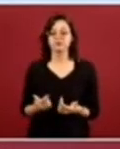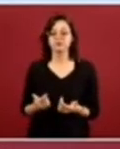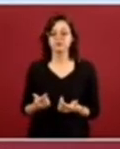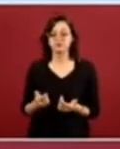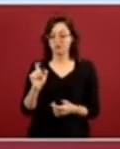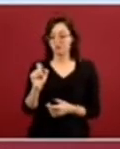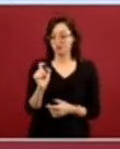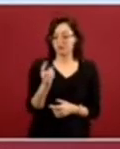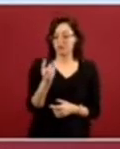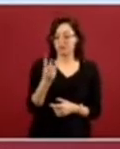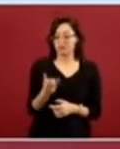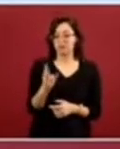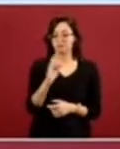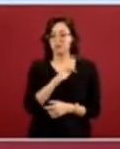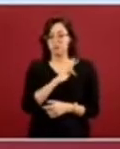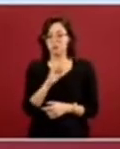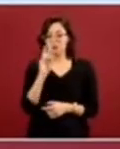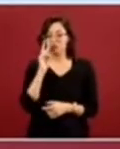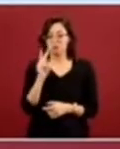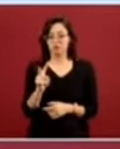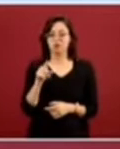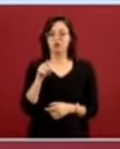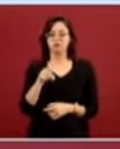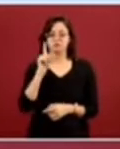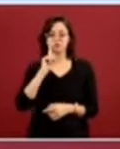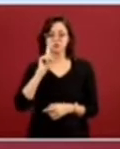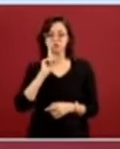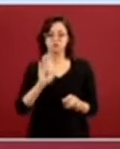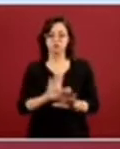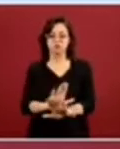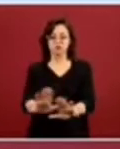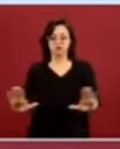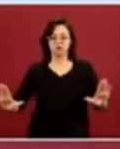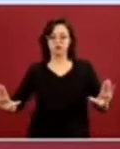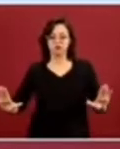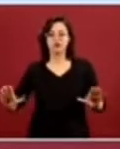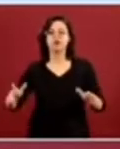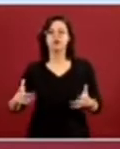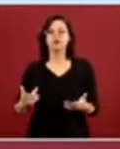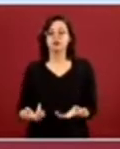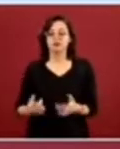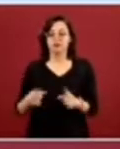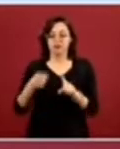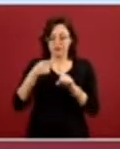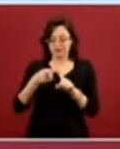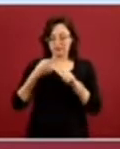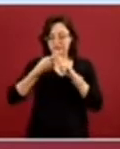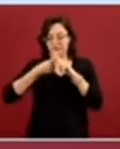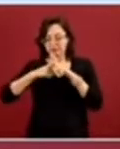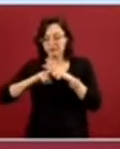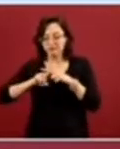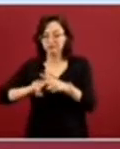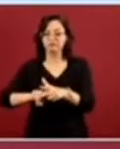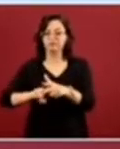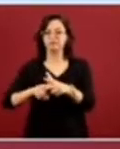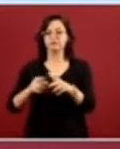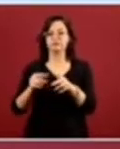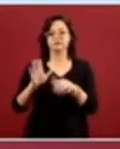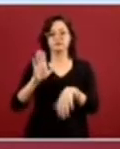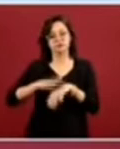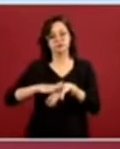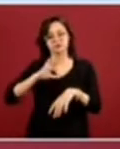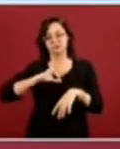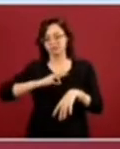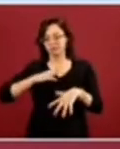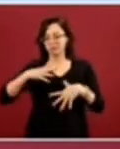el 23, cuando está marcada aquí con su sana distancia, y ese es exactamente el punto de inflexión, es el punto donde